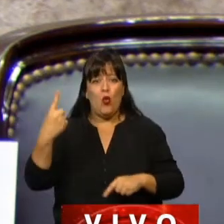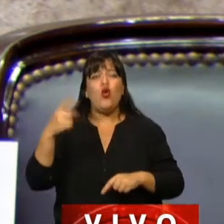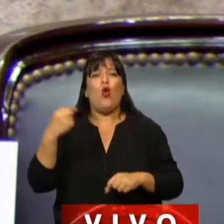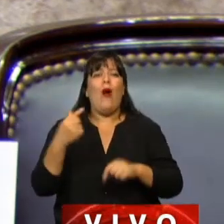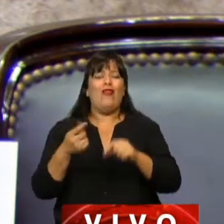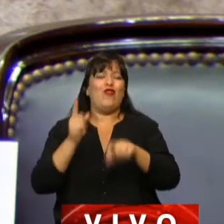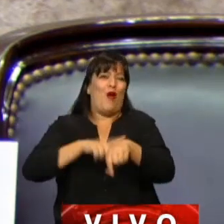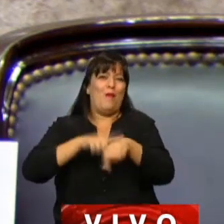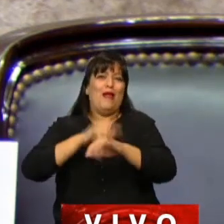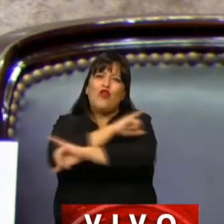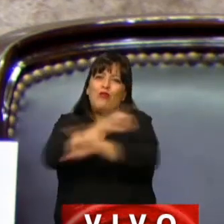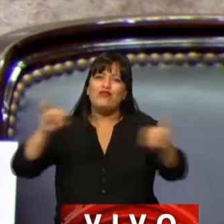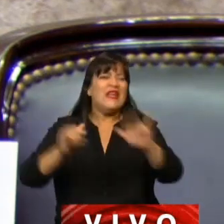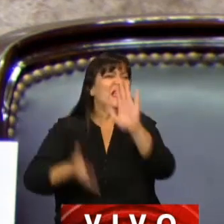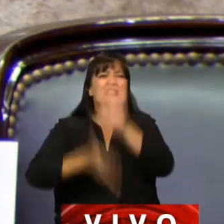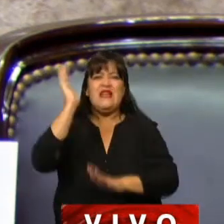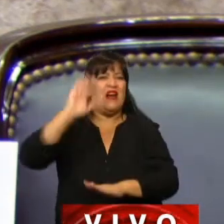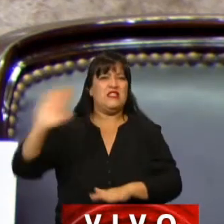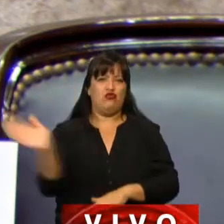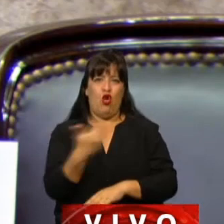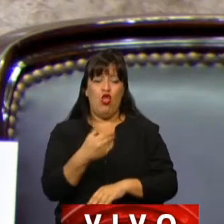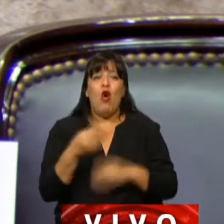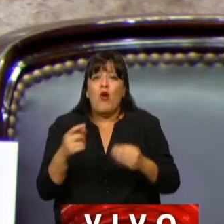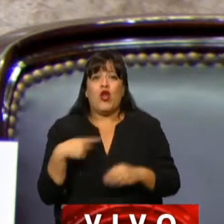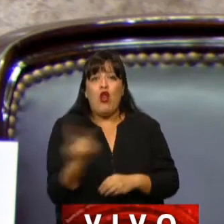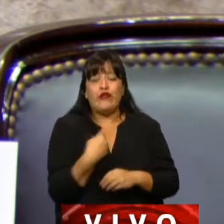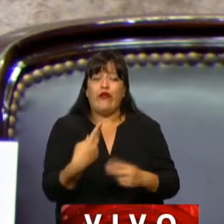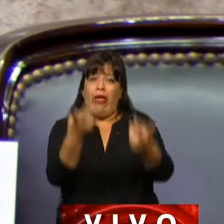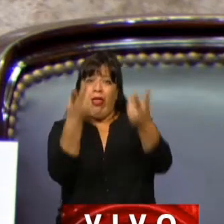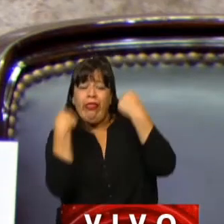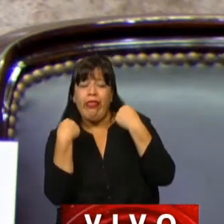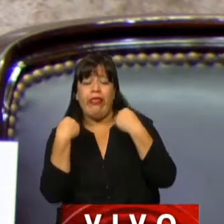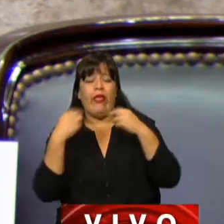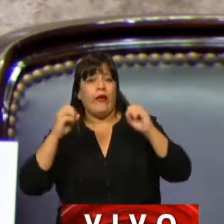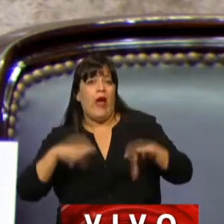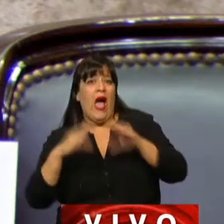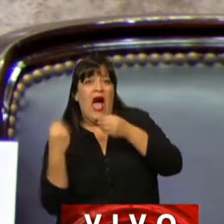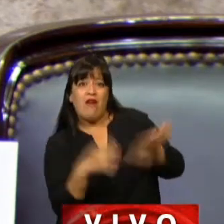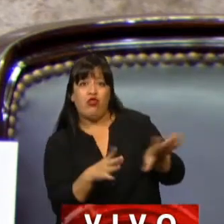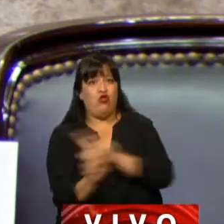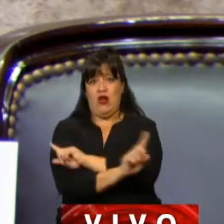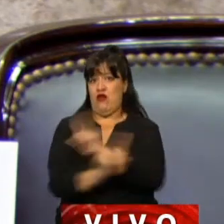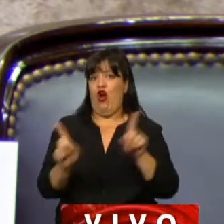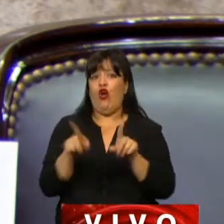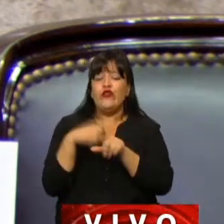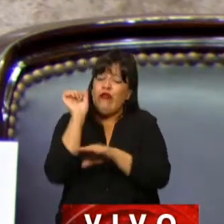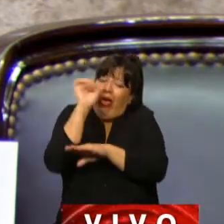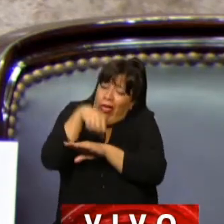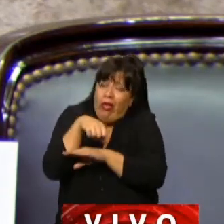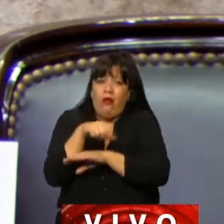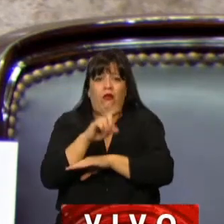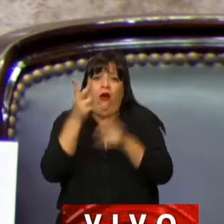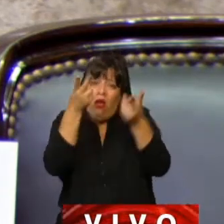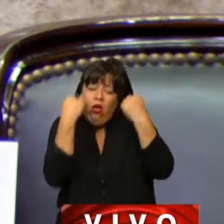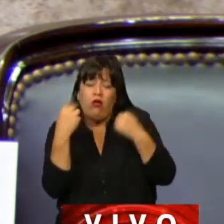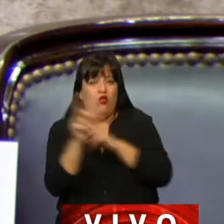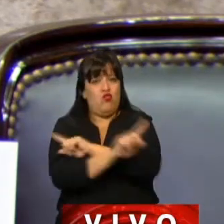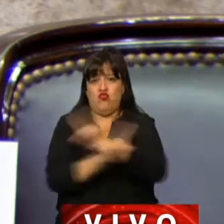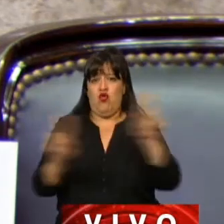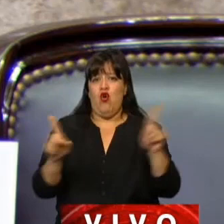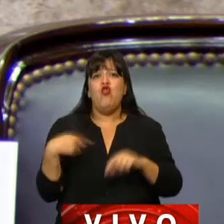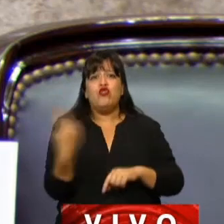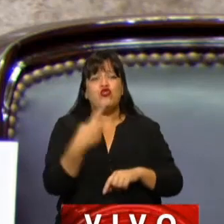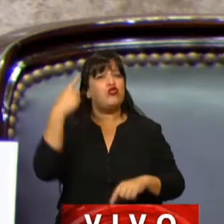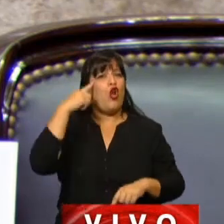todos, porque nosotros no nos resignamos, no agachamos la cabeza, no creemos que el destino del